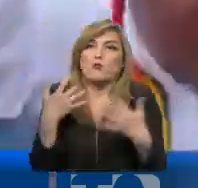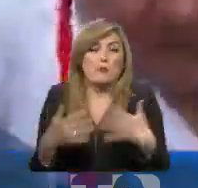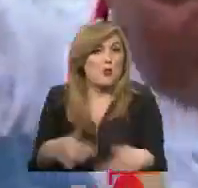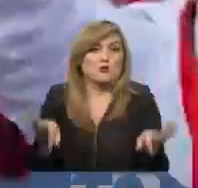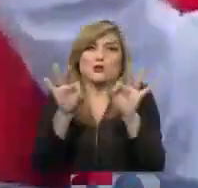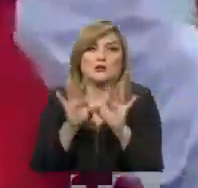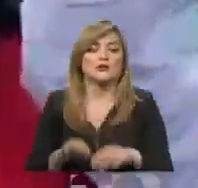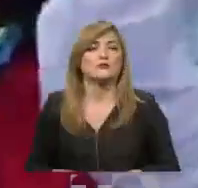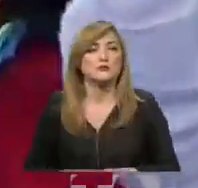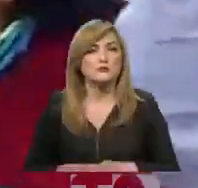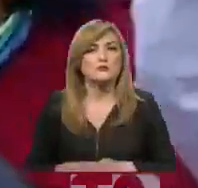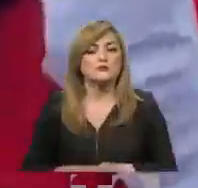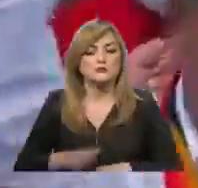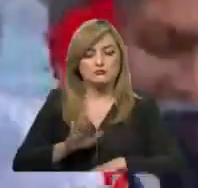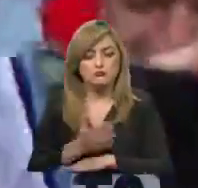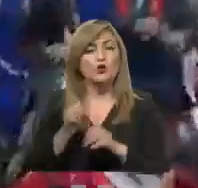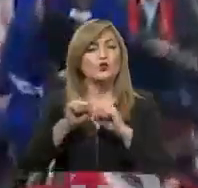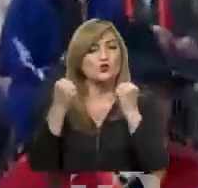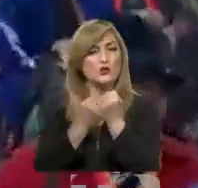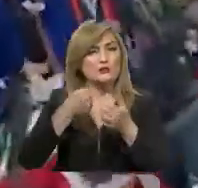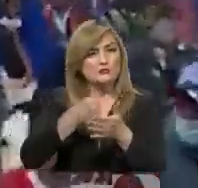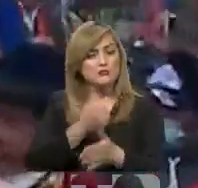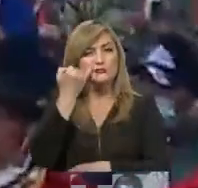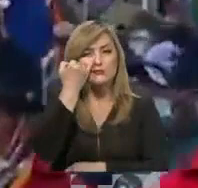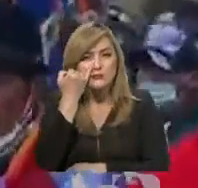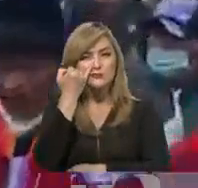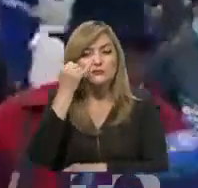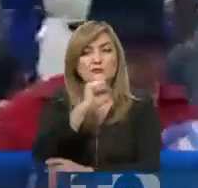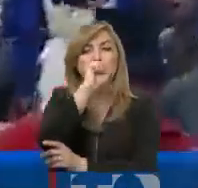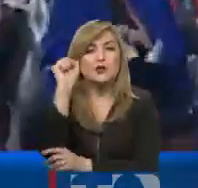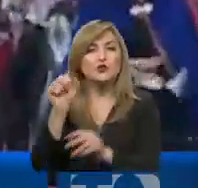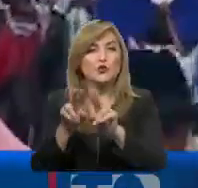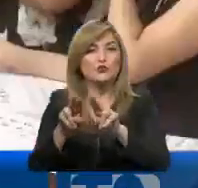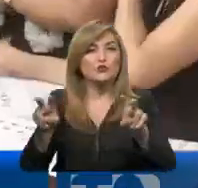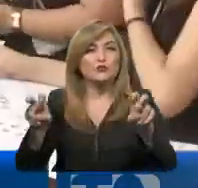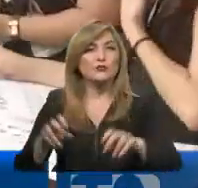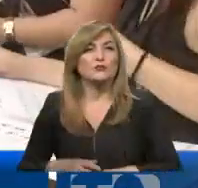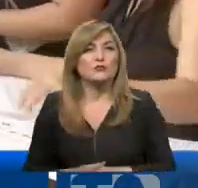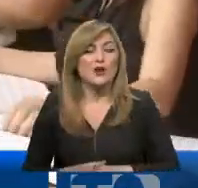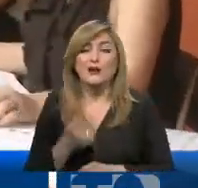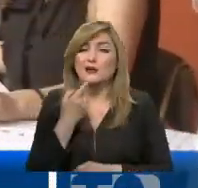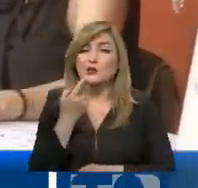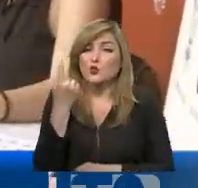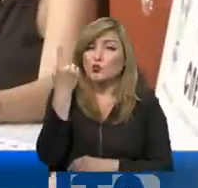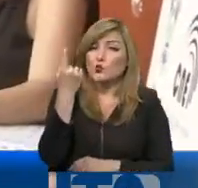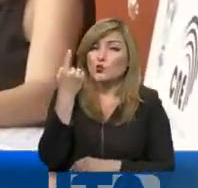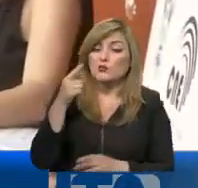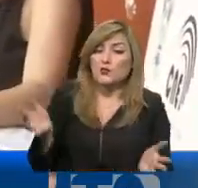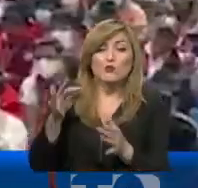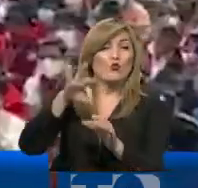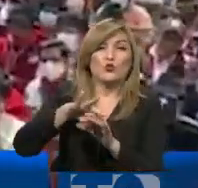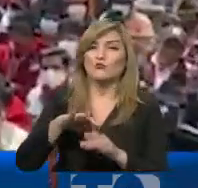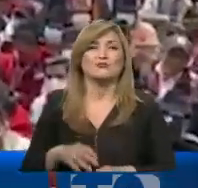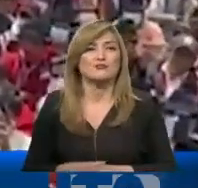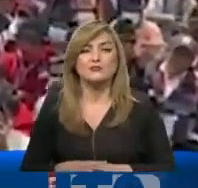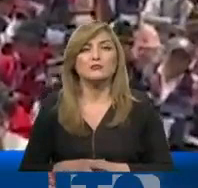Yacu Pérez promueve causas sociales como la lucha indígena y por los derechos de la naturaleza, aseguran que no fue lo único que movió la votación.